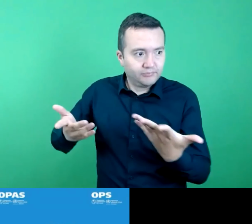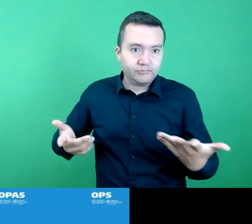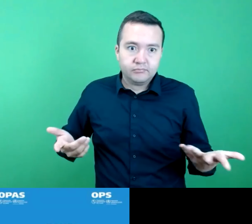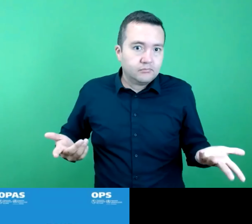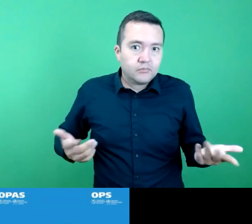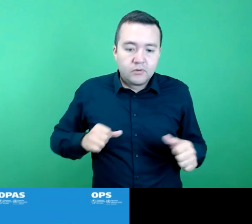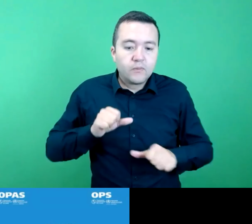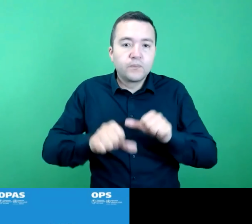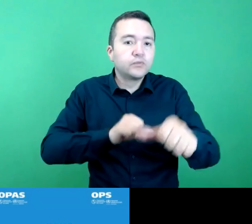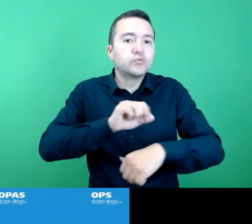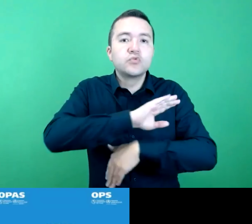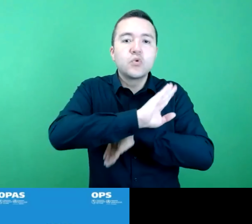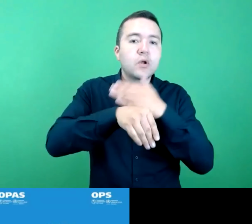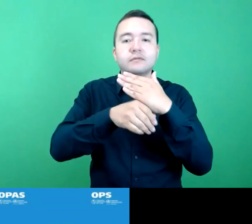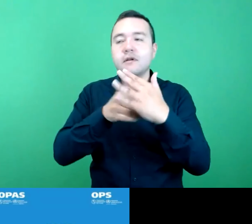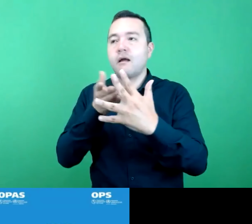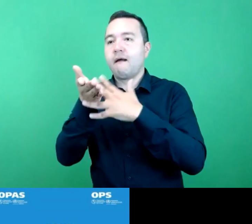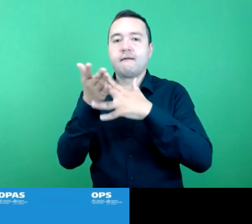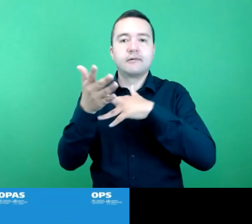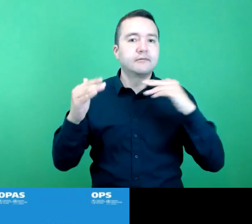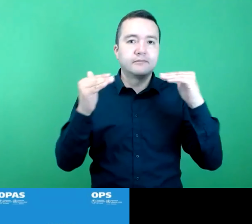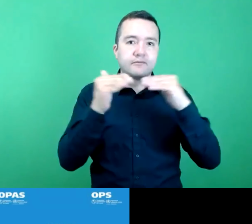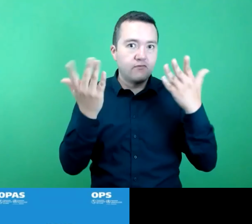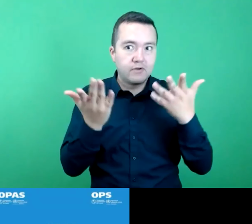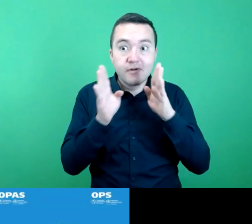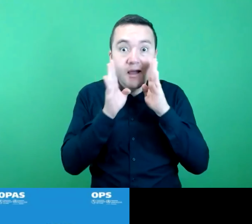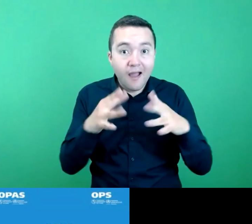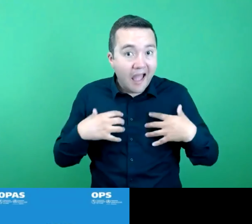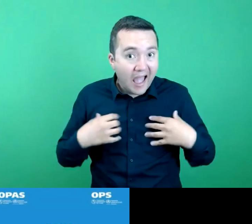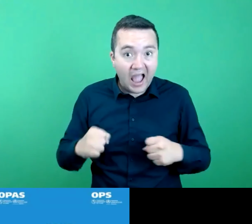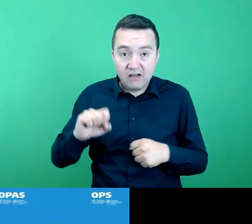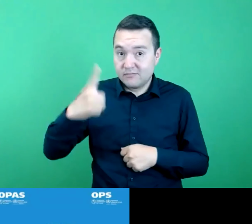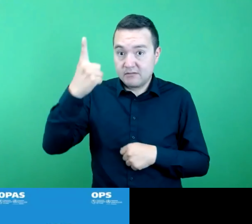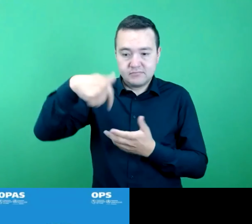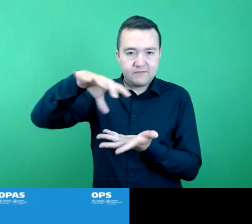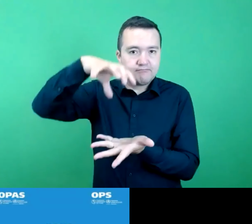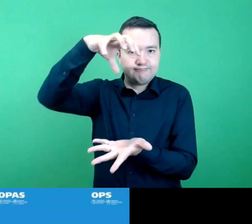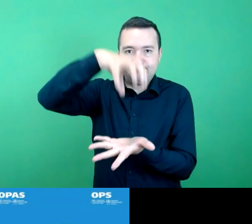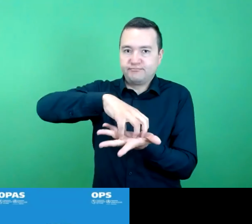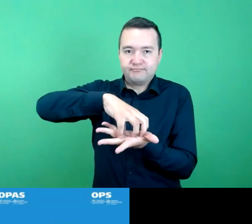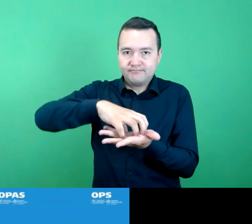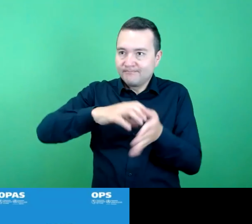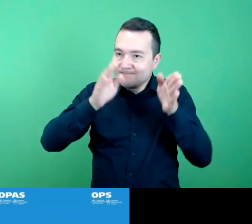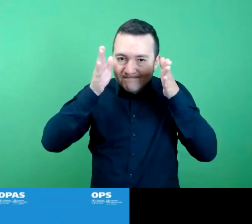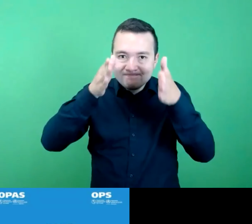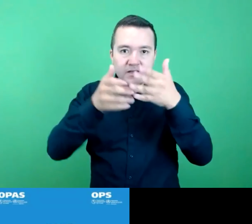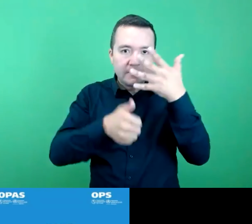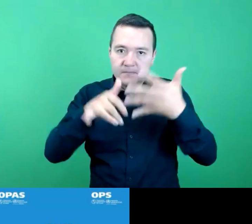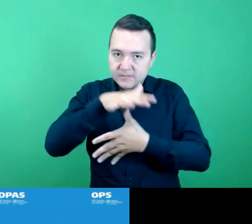atención primaria de la salud como eje central de los procesos de salud de los individuos, de las personas y las